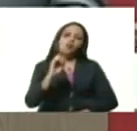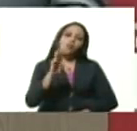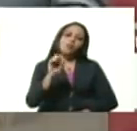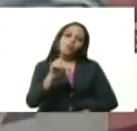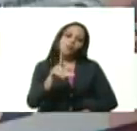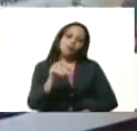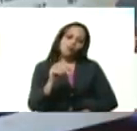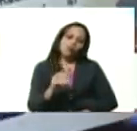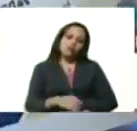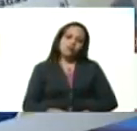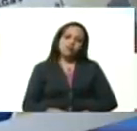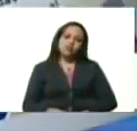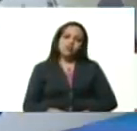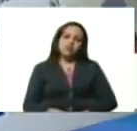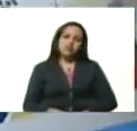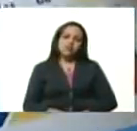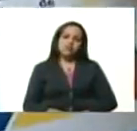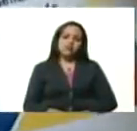mayo.